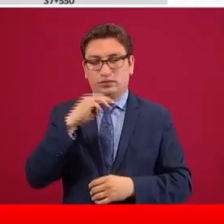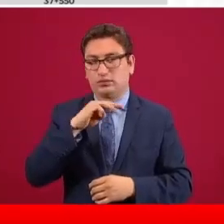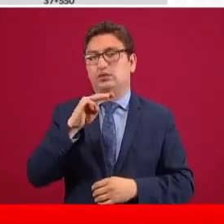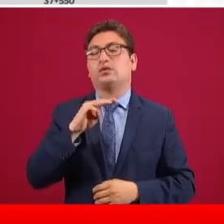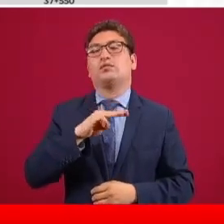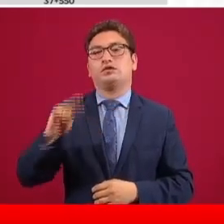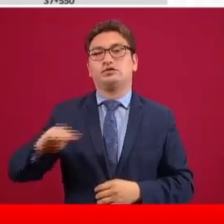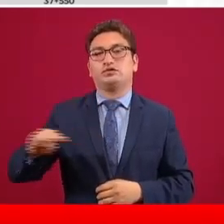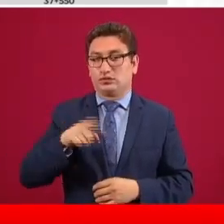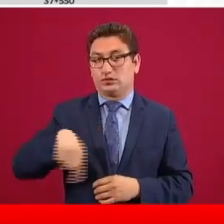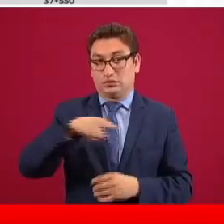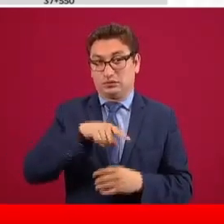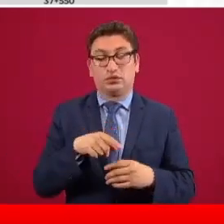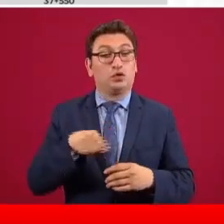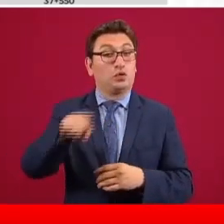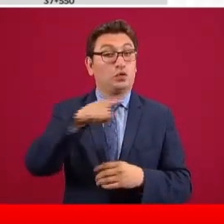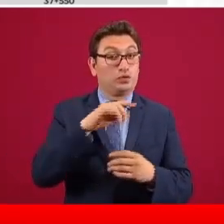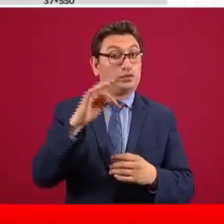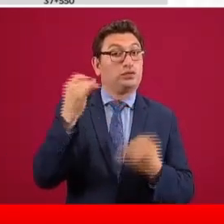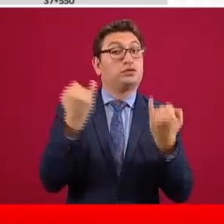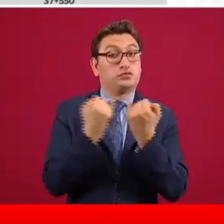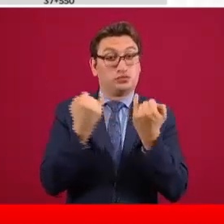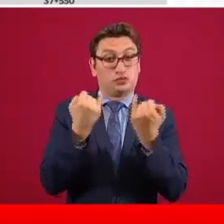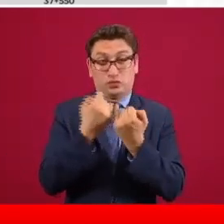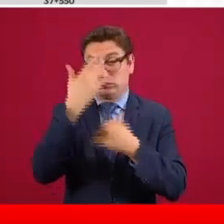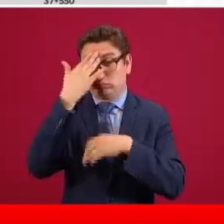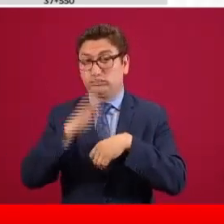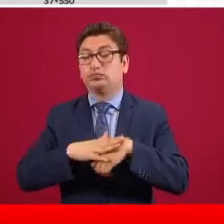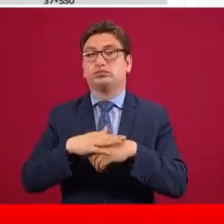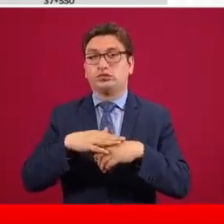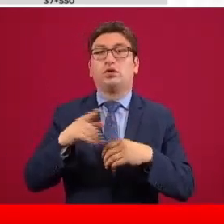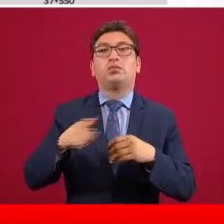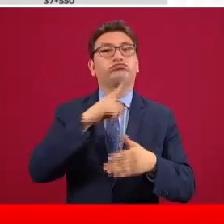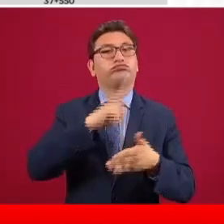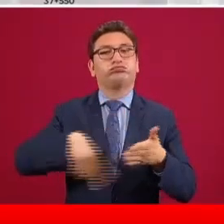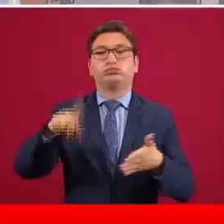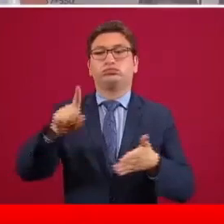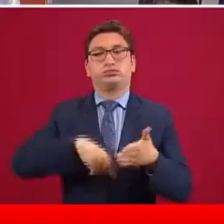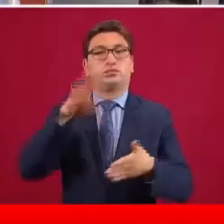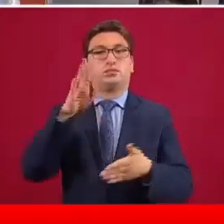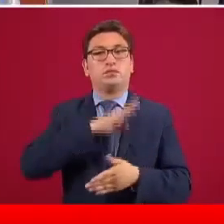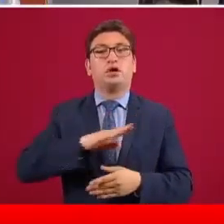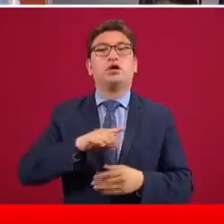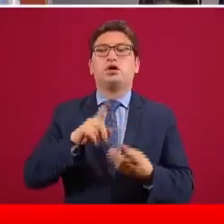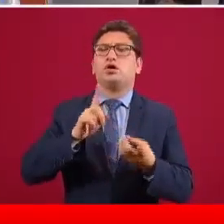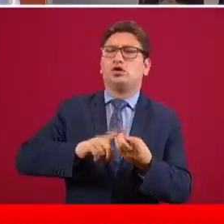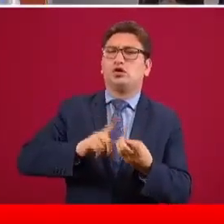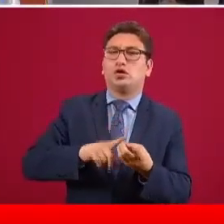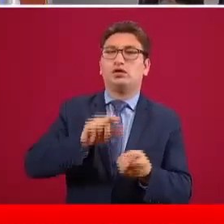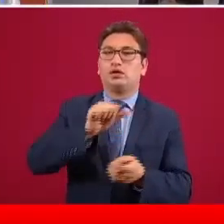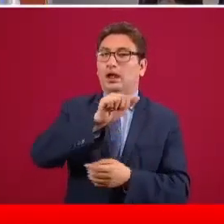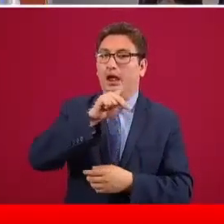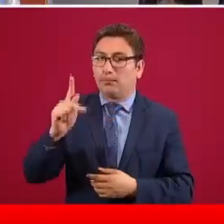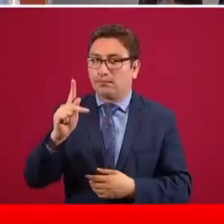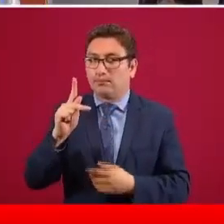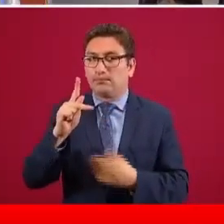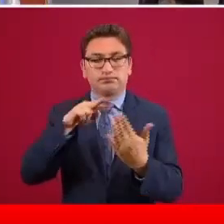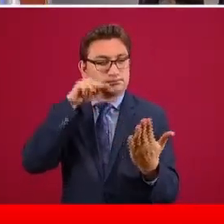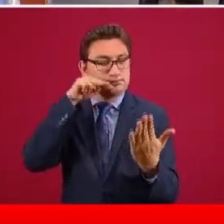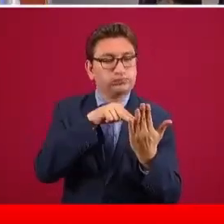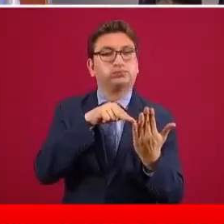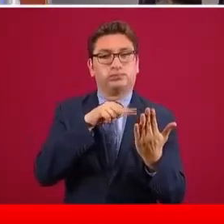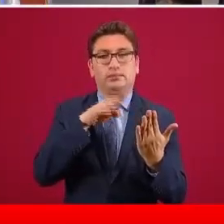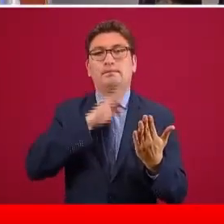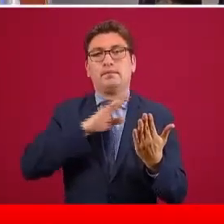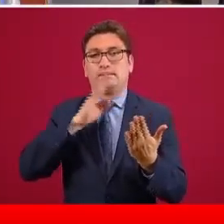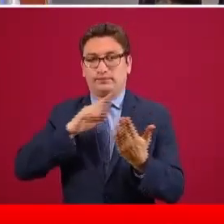Michoacán. Esto para que también lo consideremos, aparecen con tacha en la app de Litro por Litro,